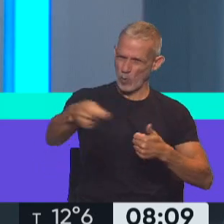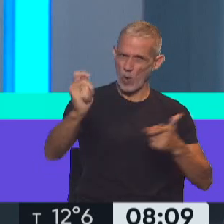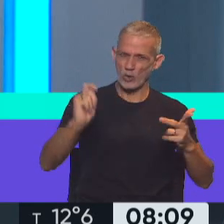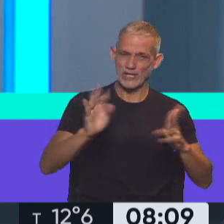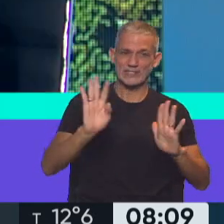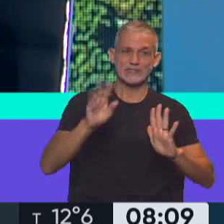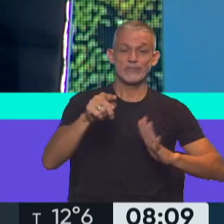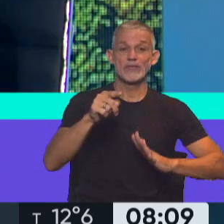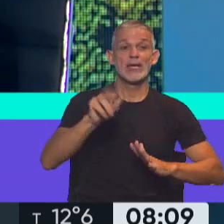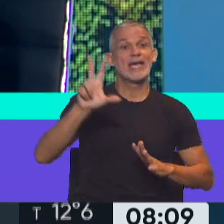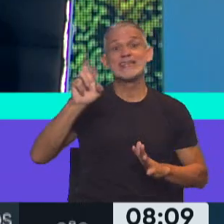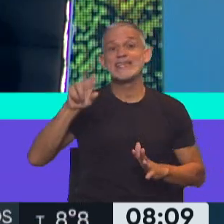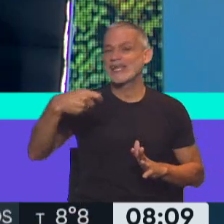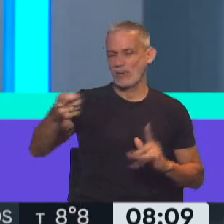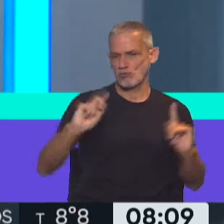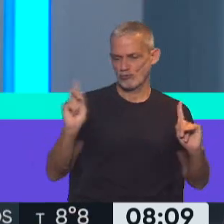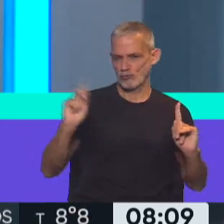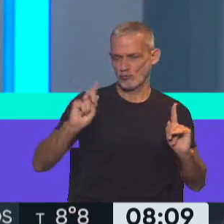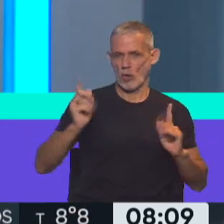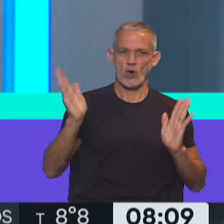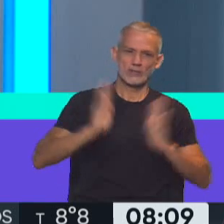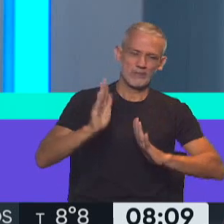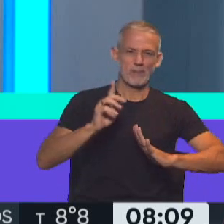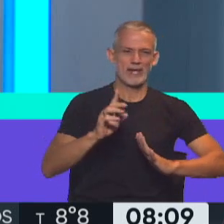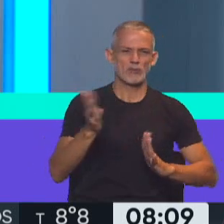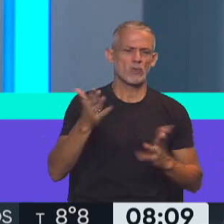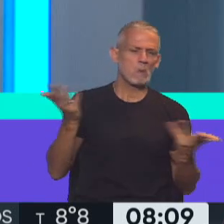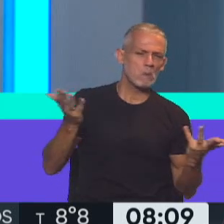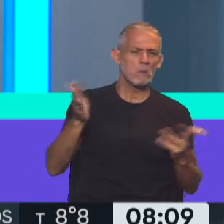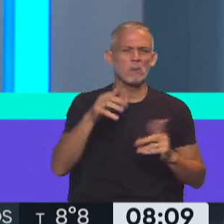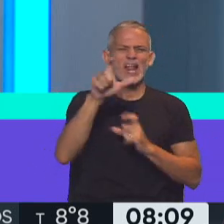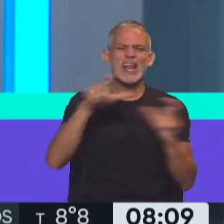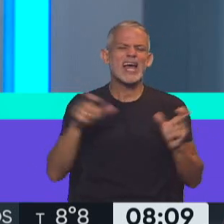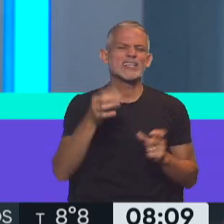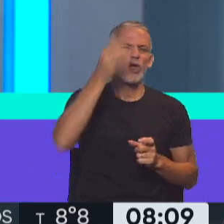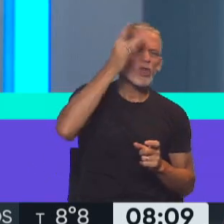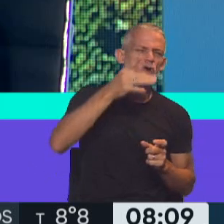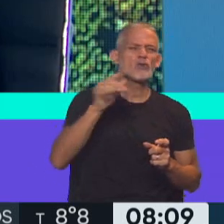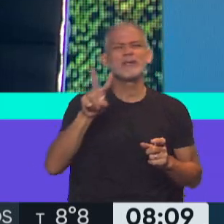no van a estar las 30 cuotas que venían estando. ¿Esto les afecta o la gente en general compra con 12